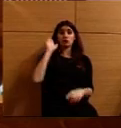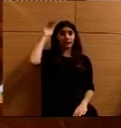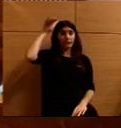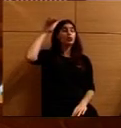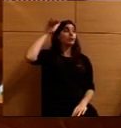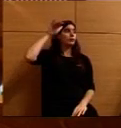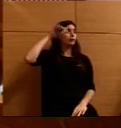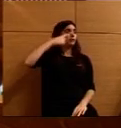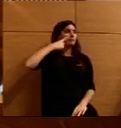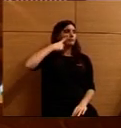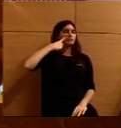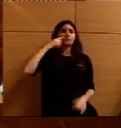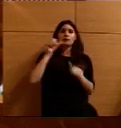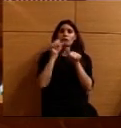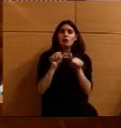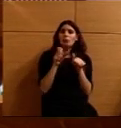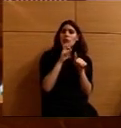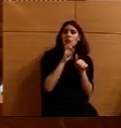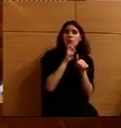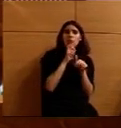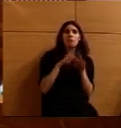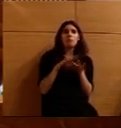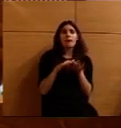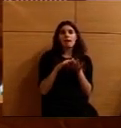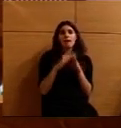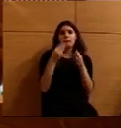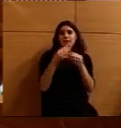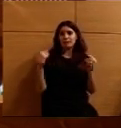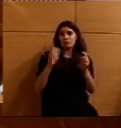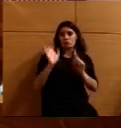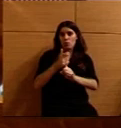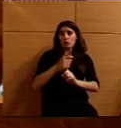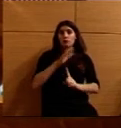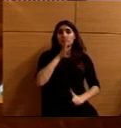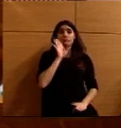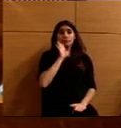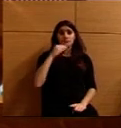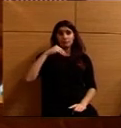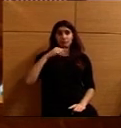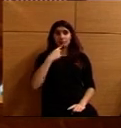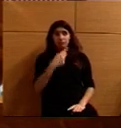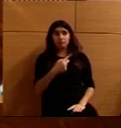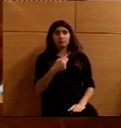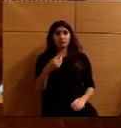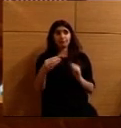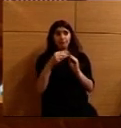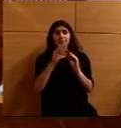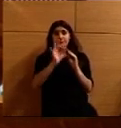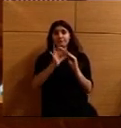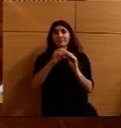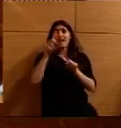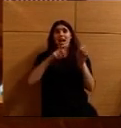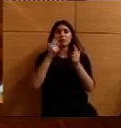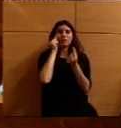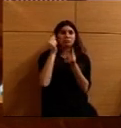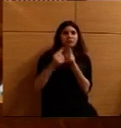Consellería, ver de qué forma se podía erradicar eso, más que nada por lo que ha dicho el presidente. Hay marchals que